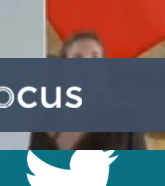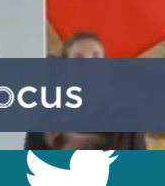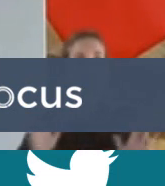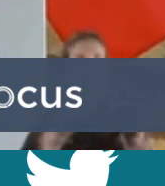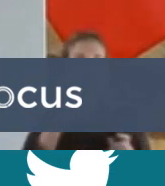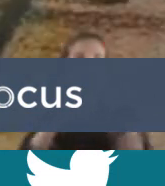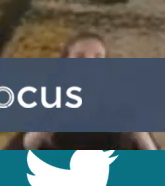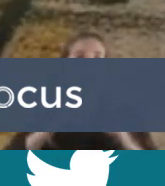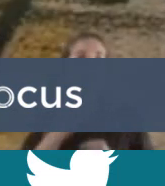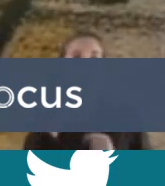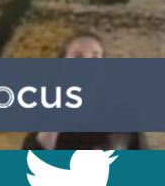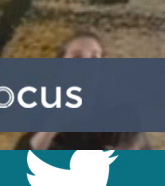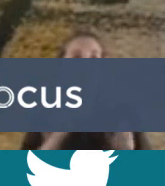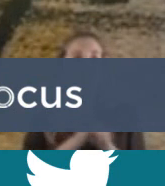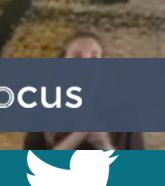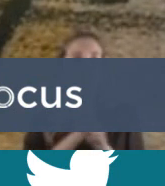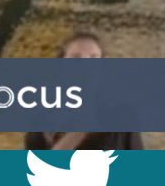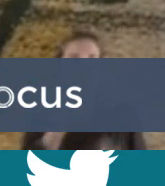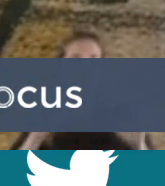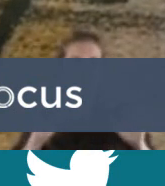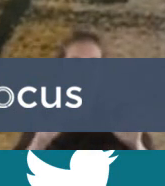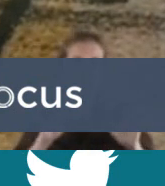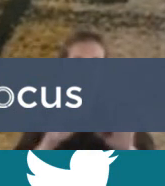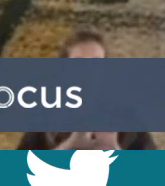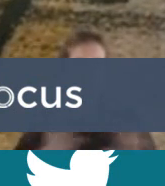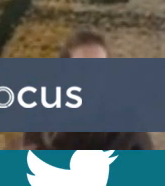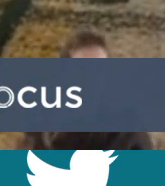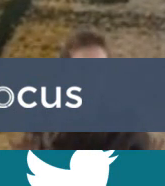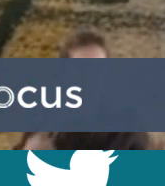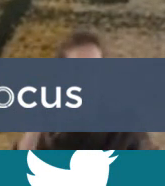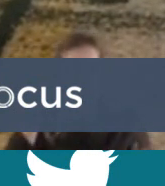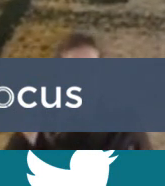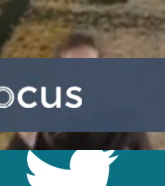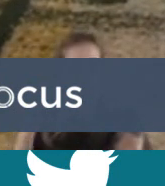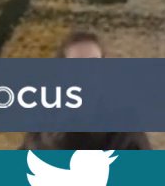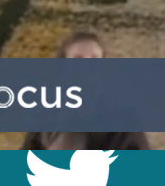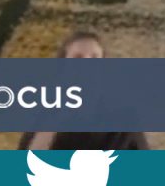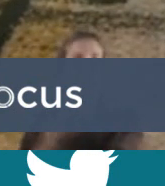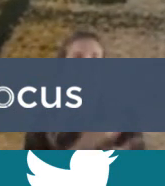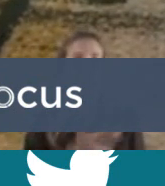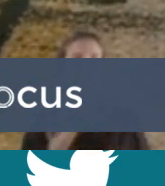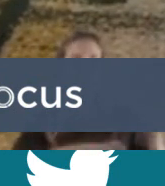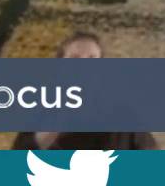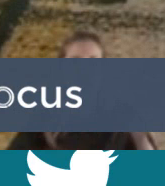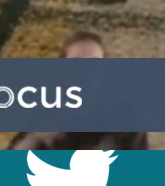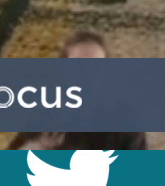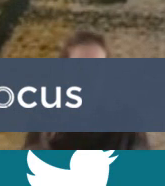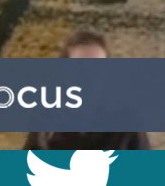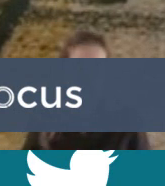línea. Y no utilicemos el sufrimiento de pueblos, ya